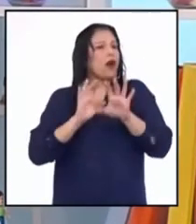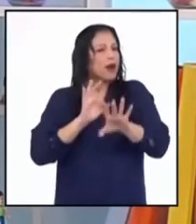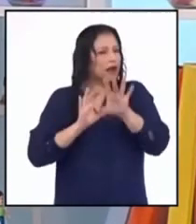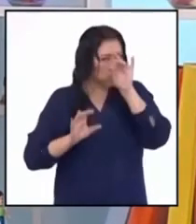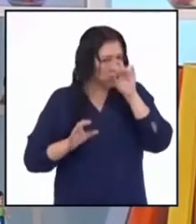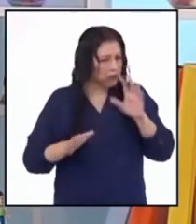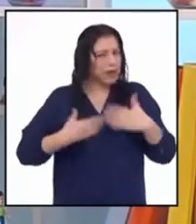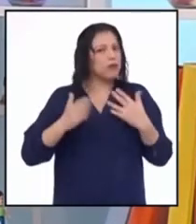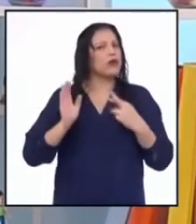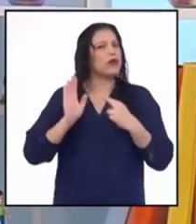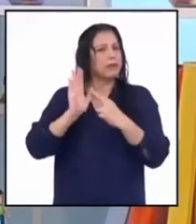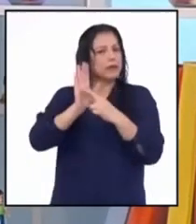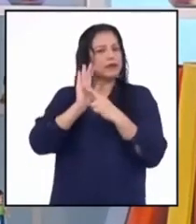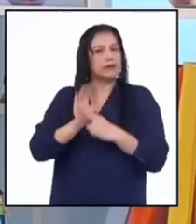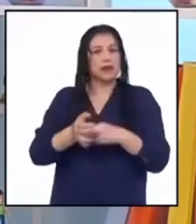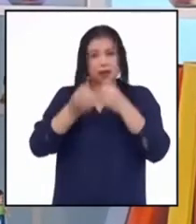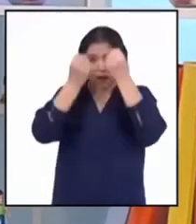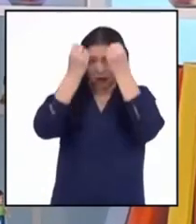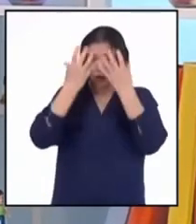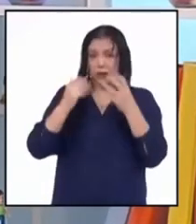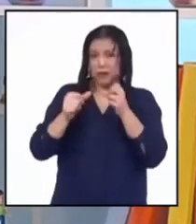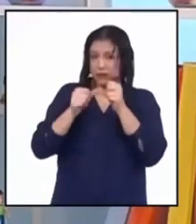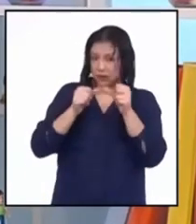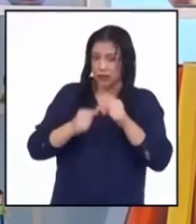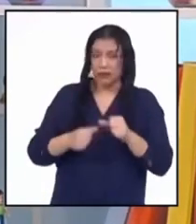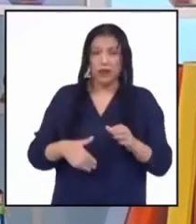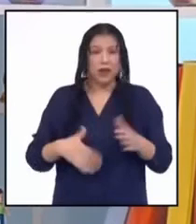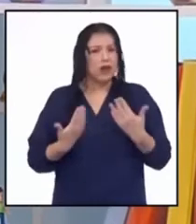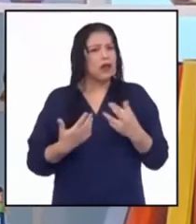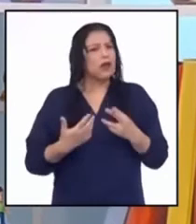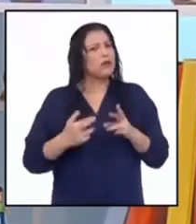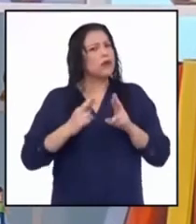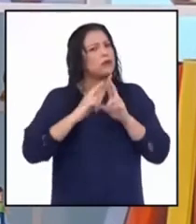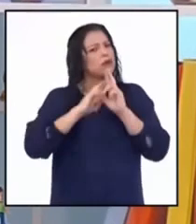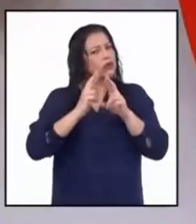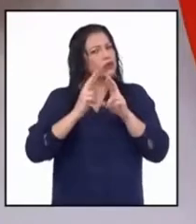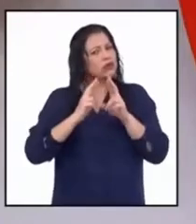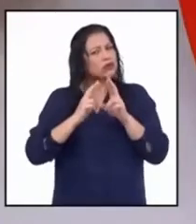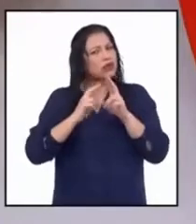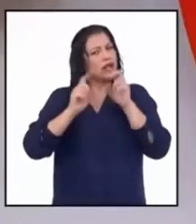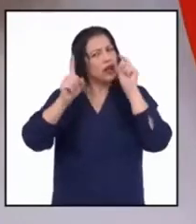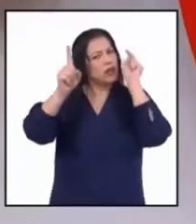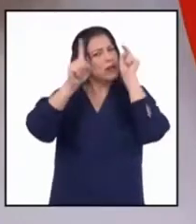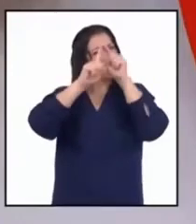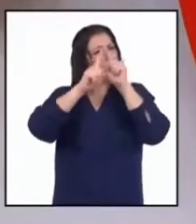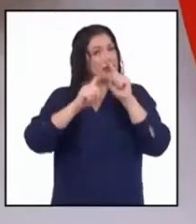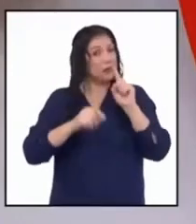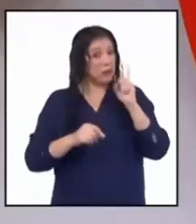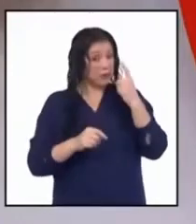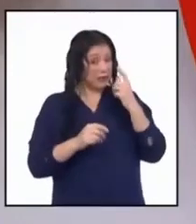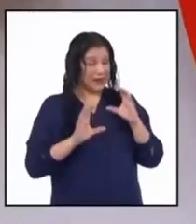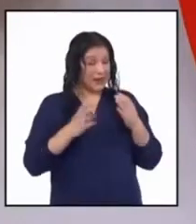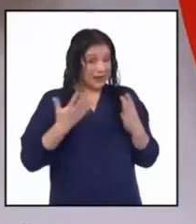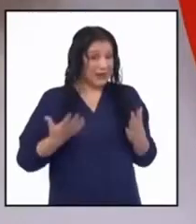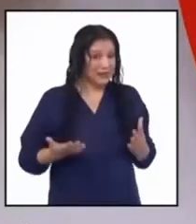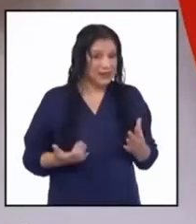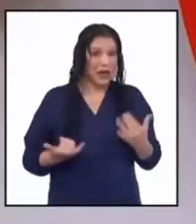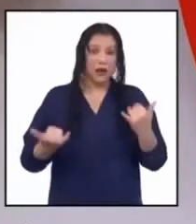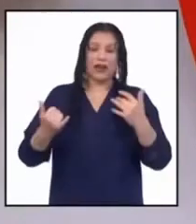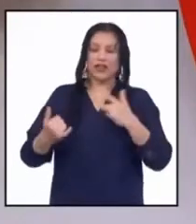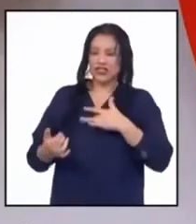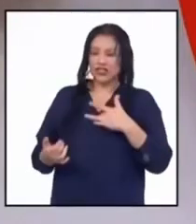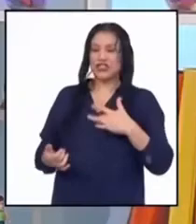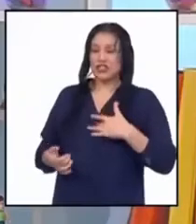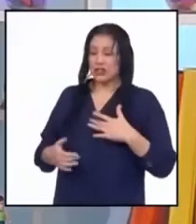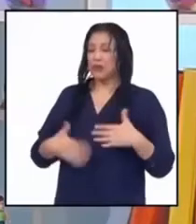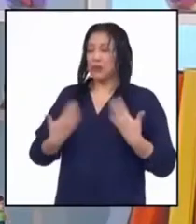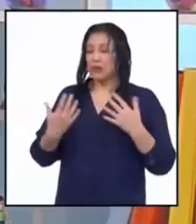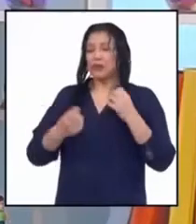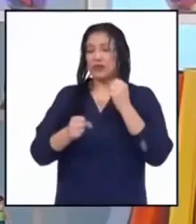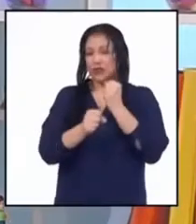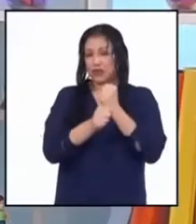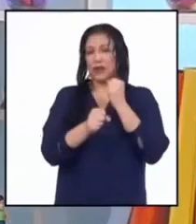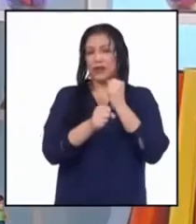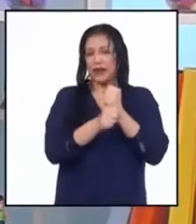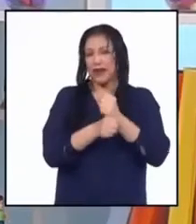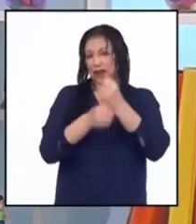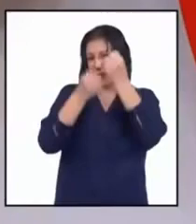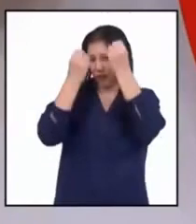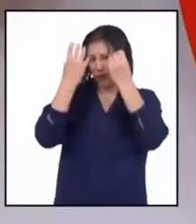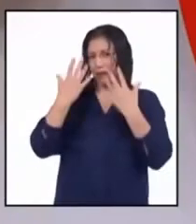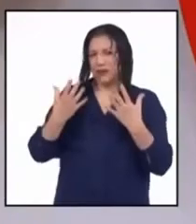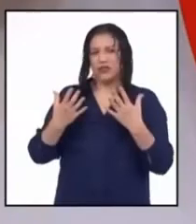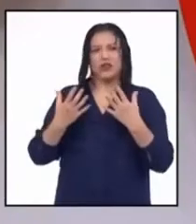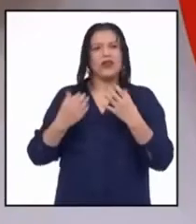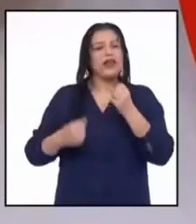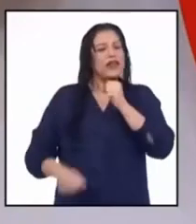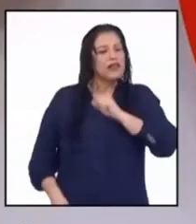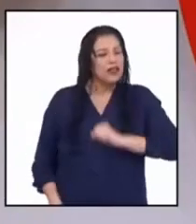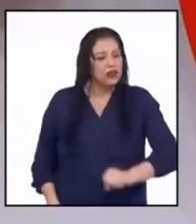para representar los datos, ¿podemos resolver nuestro reto inicial? Sí, profesora, ahora sí me siento como para trabajar los datos de los